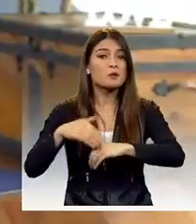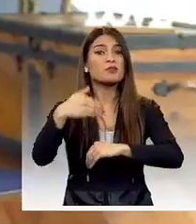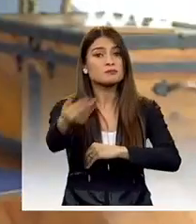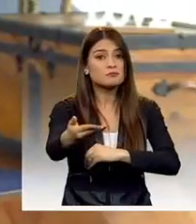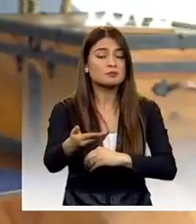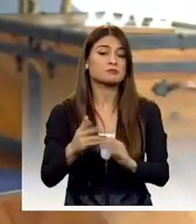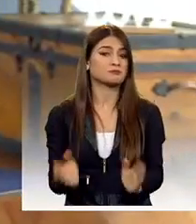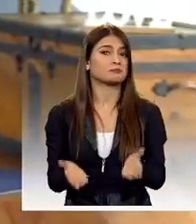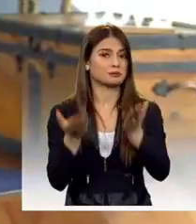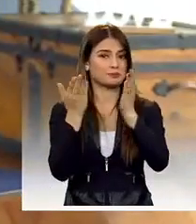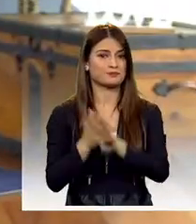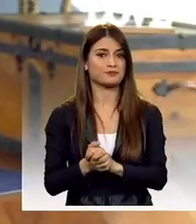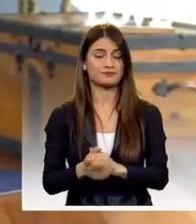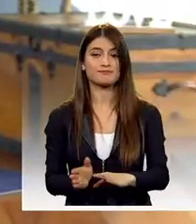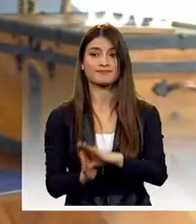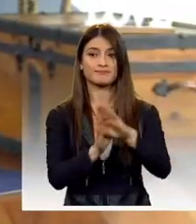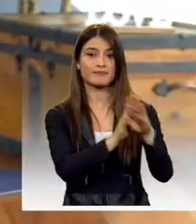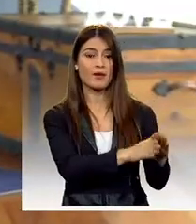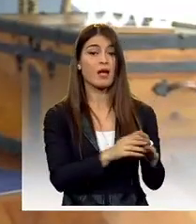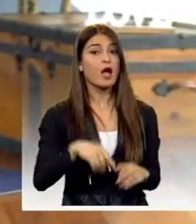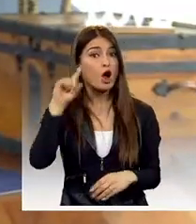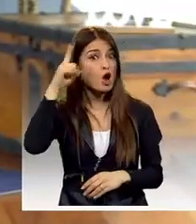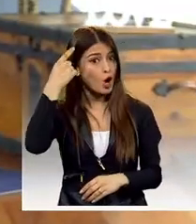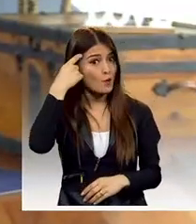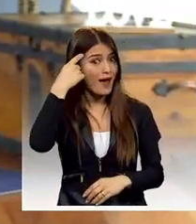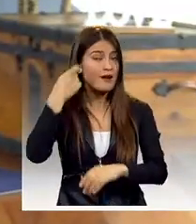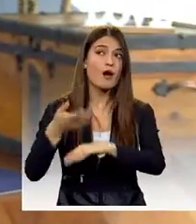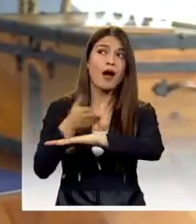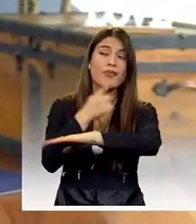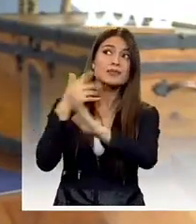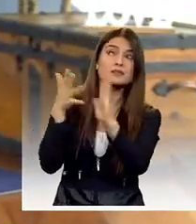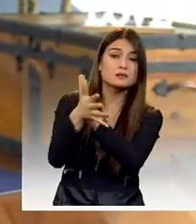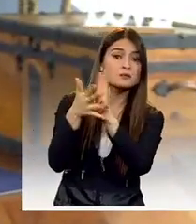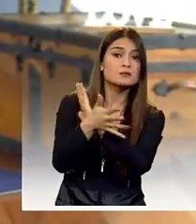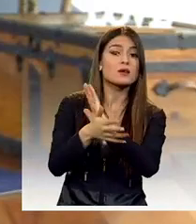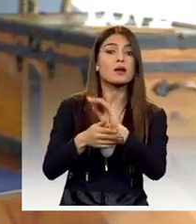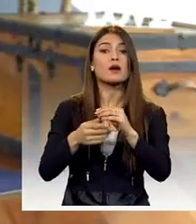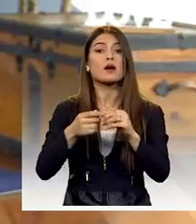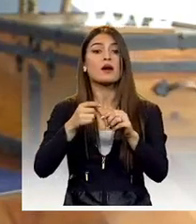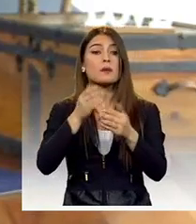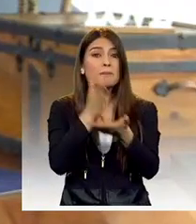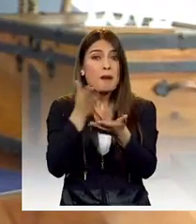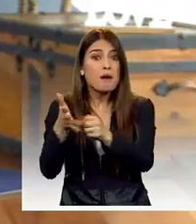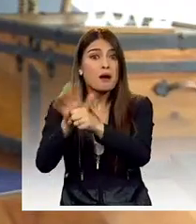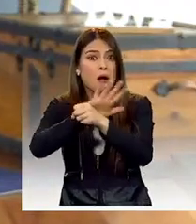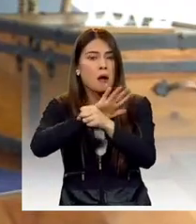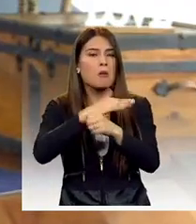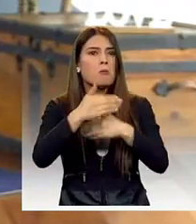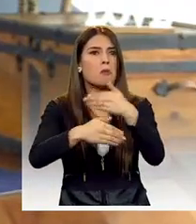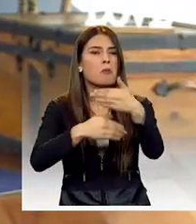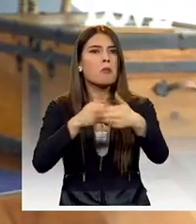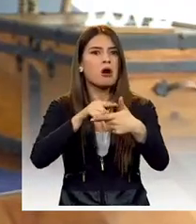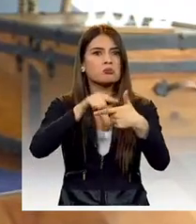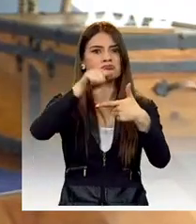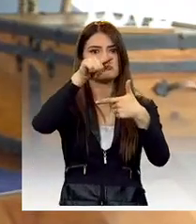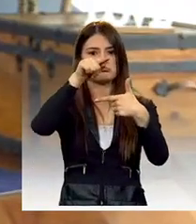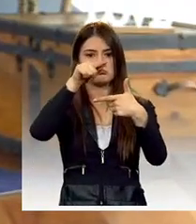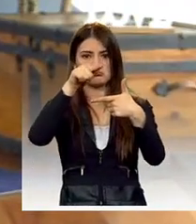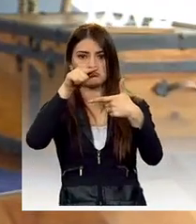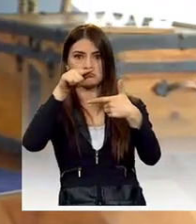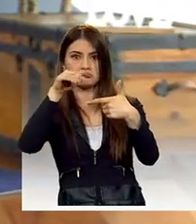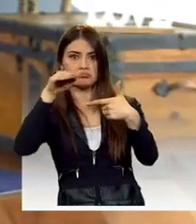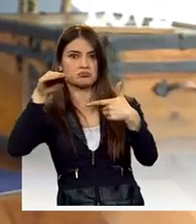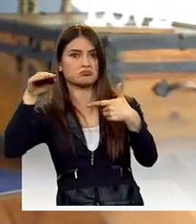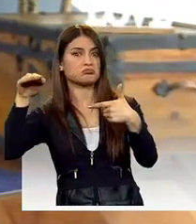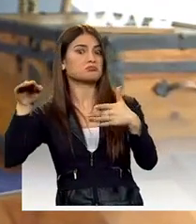Mientras el gobierno nacional dice que la curva de contagio en el país está aplanando, expertos indican que esto no se puede asegurar ya que hace